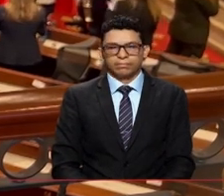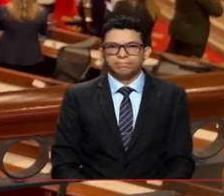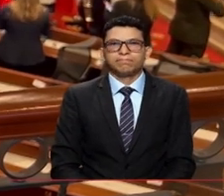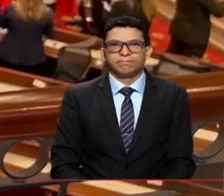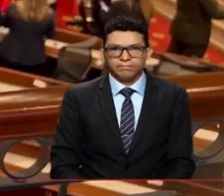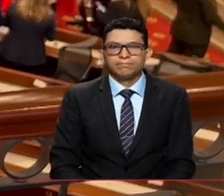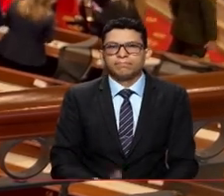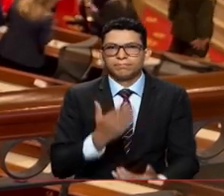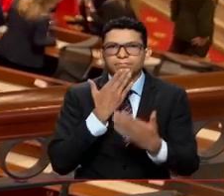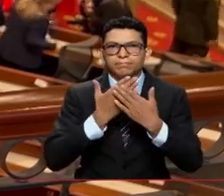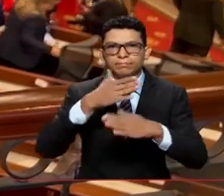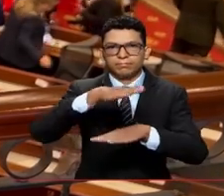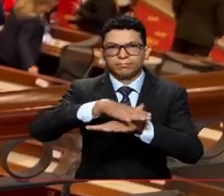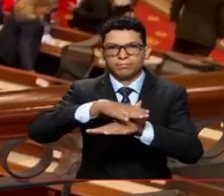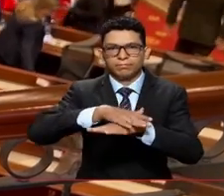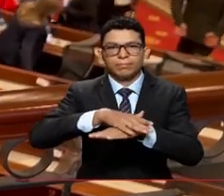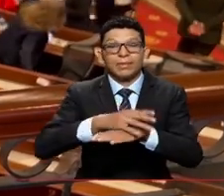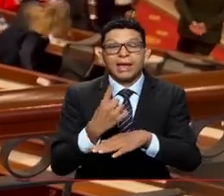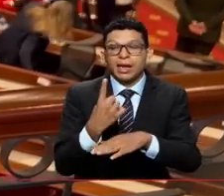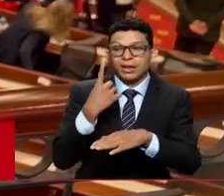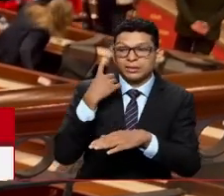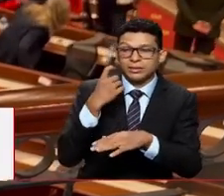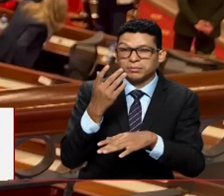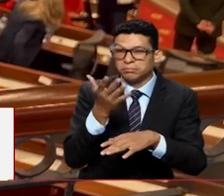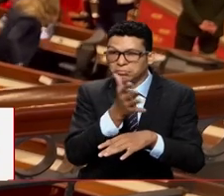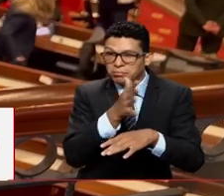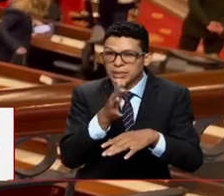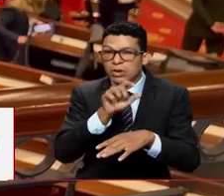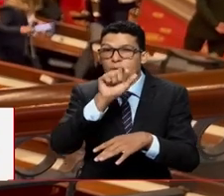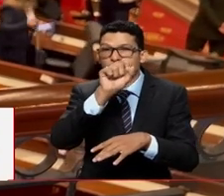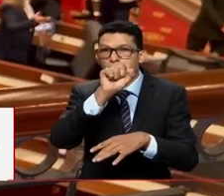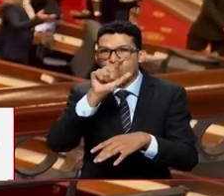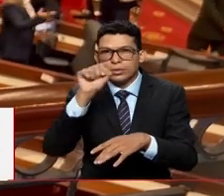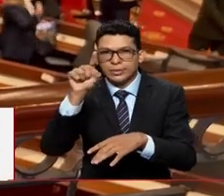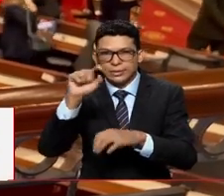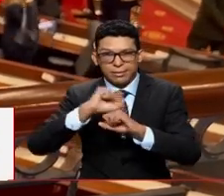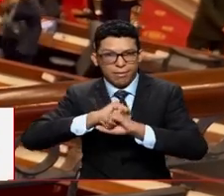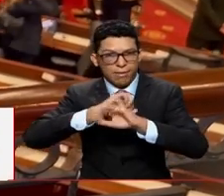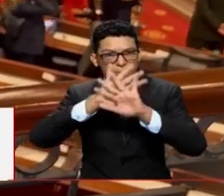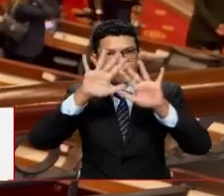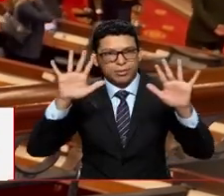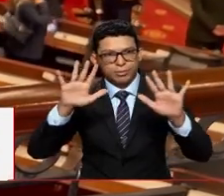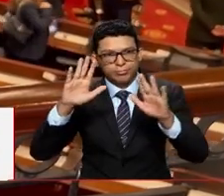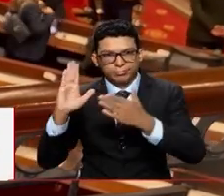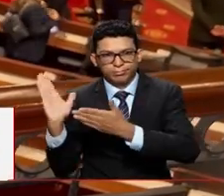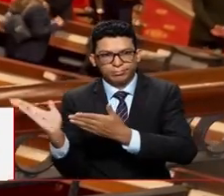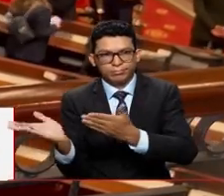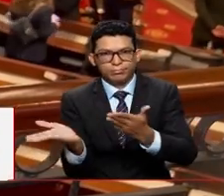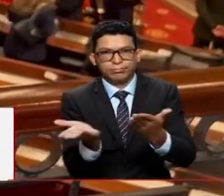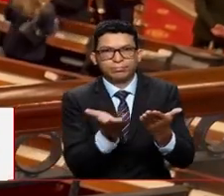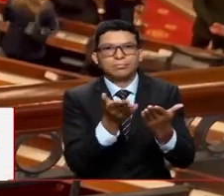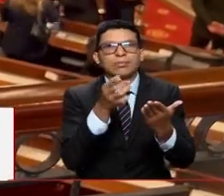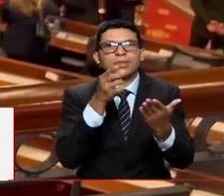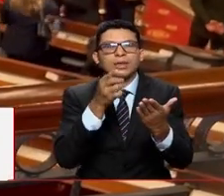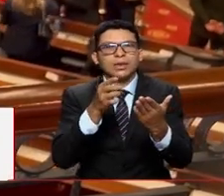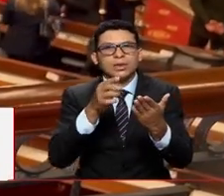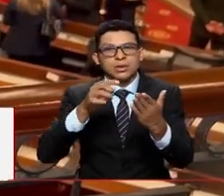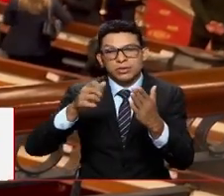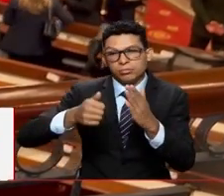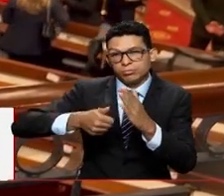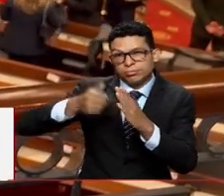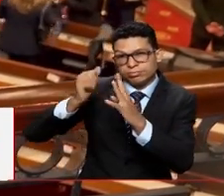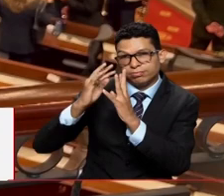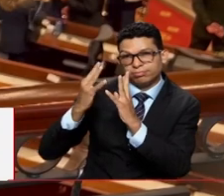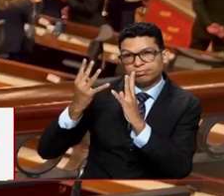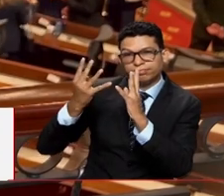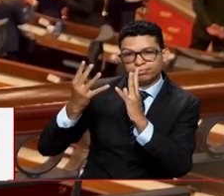Sí muy buenas tardes miren ayer a eso de las 11 de la mañana llegó aquí al Capitolio del Congreso de la República el féretro